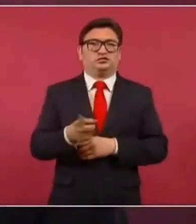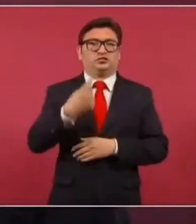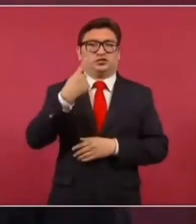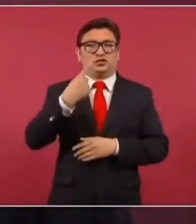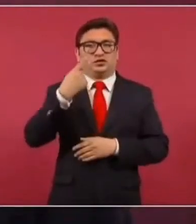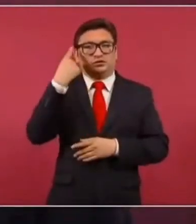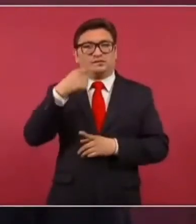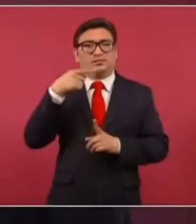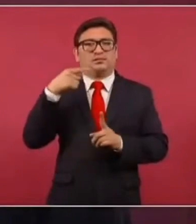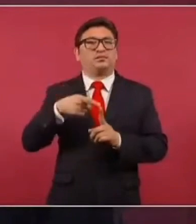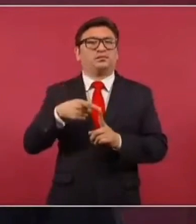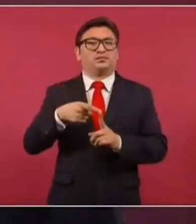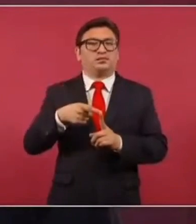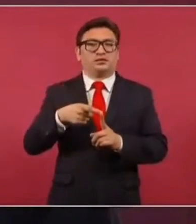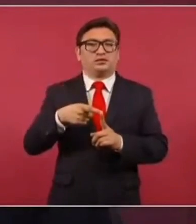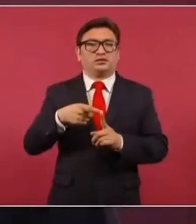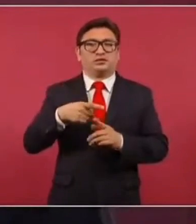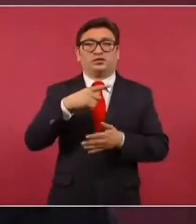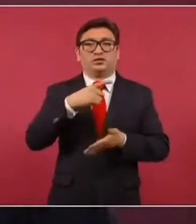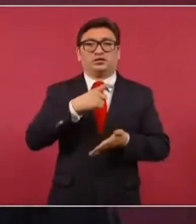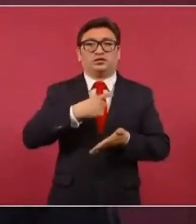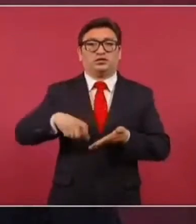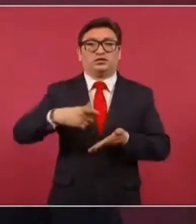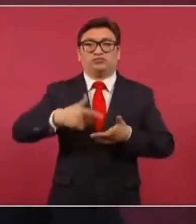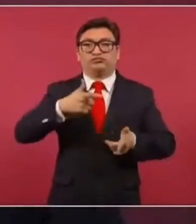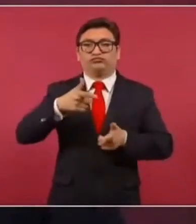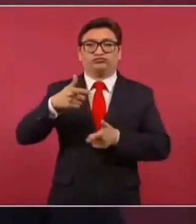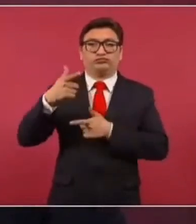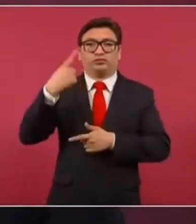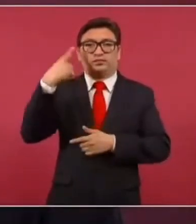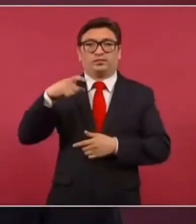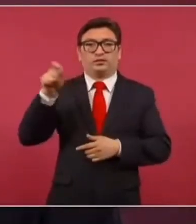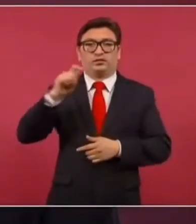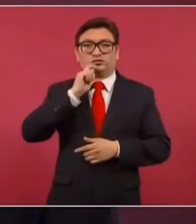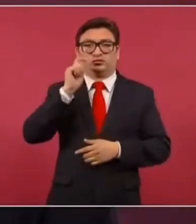destinados a la compra de arma para Ucrania?